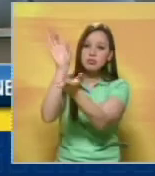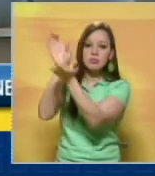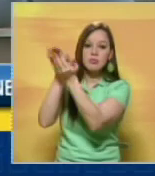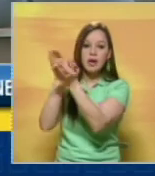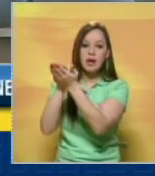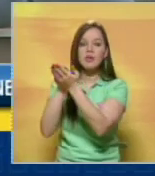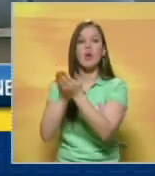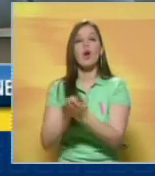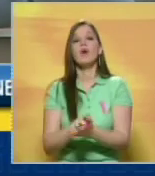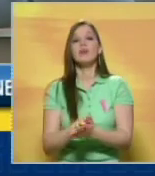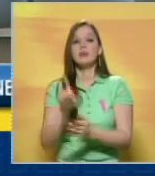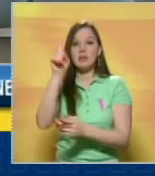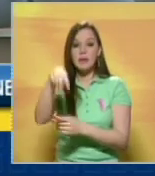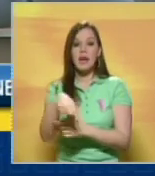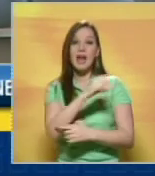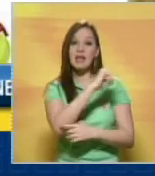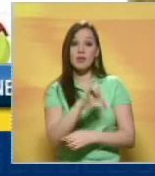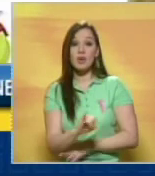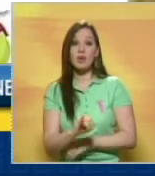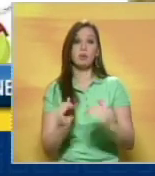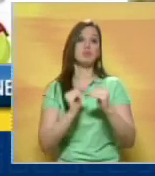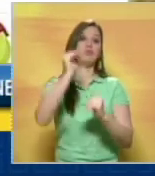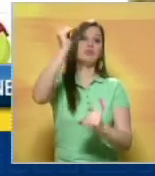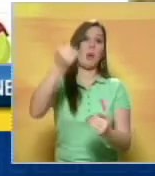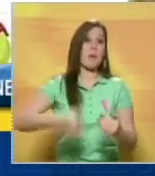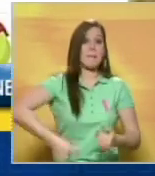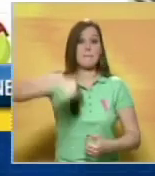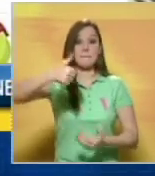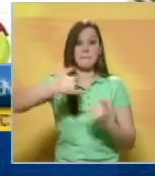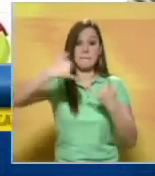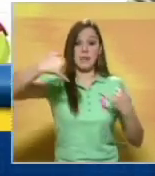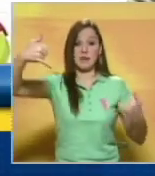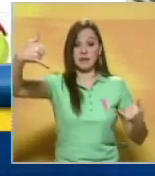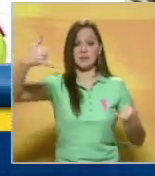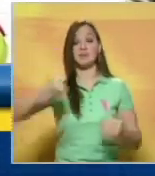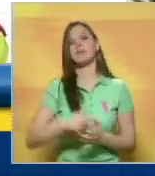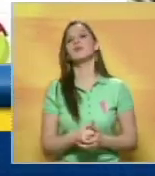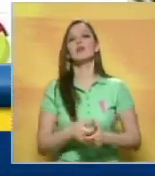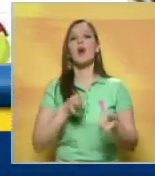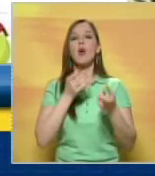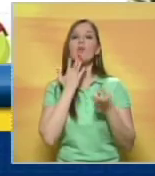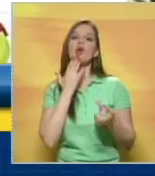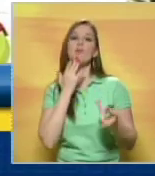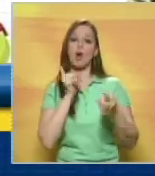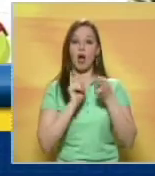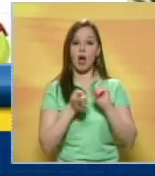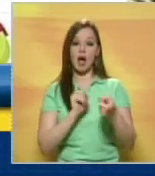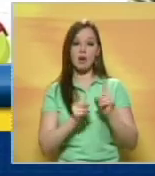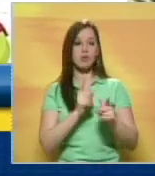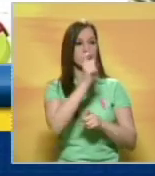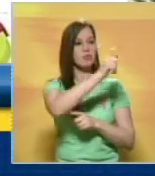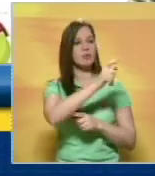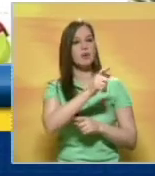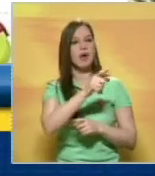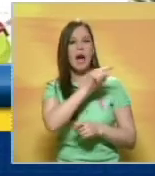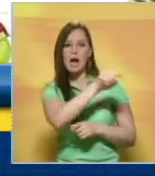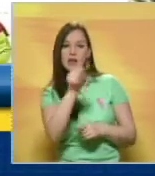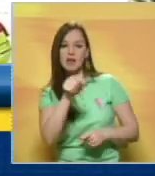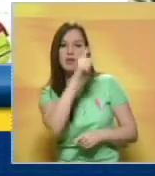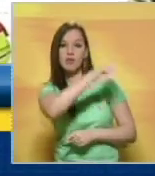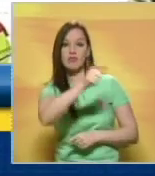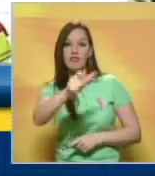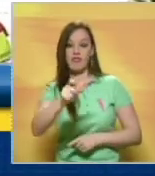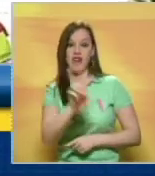hasta 1.300 en la región zuliana. Aquellos venezolanos que tienen un consumo por encima de lo que hemos dicho aquí,